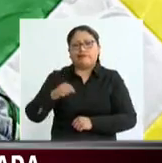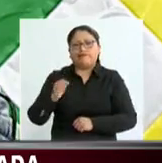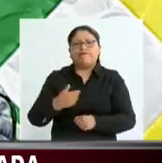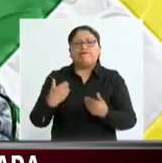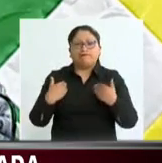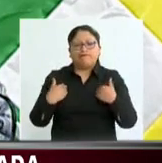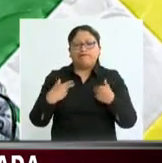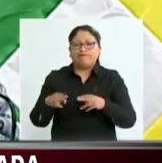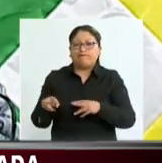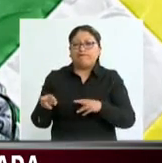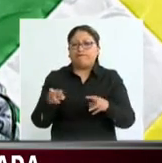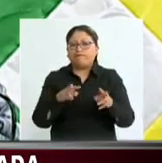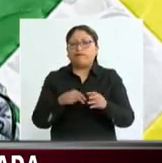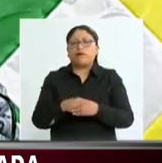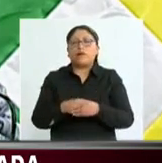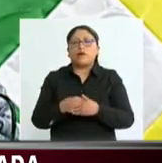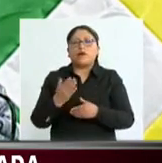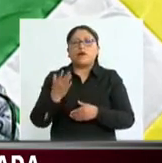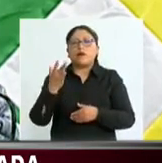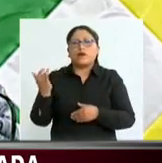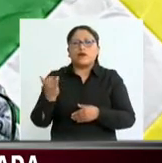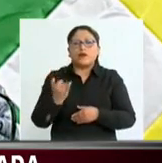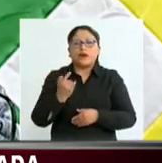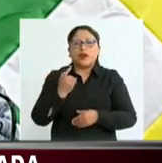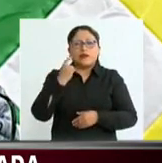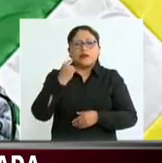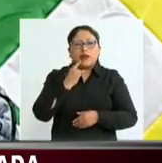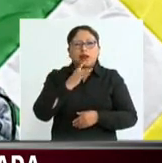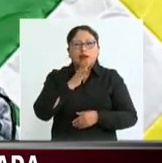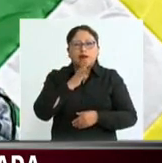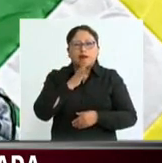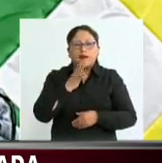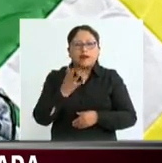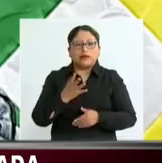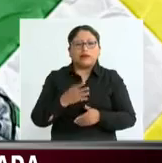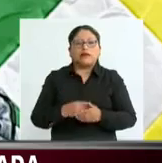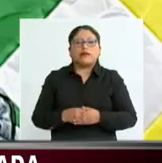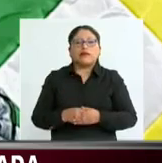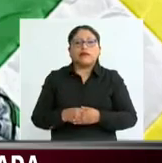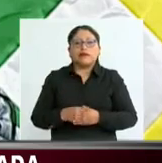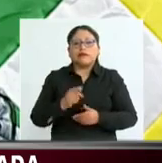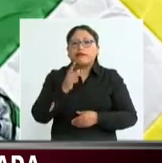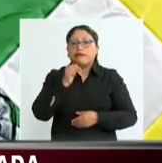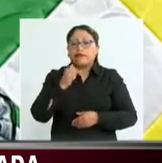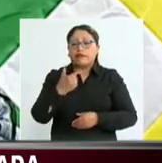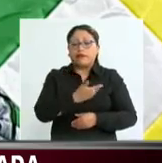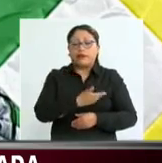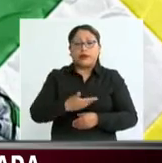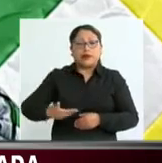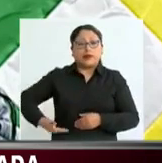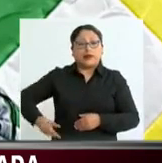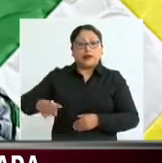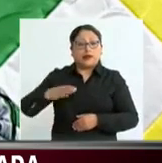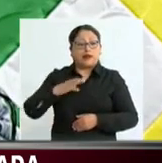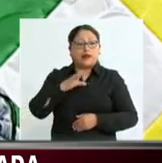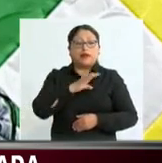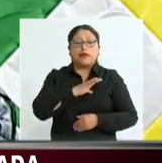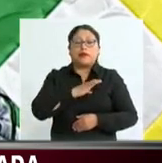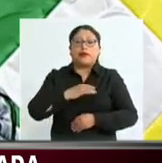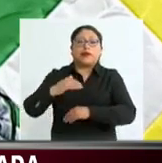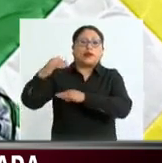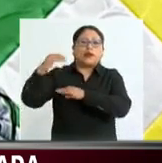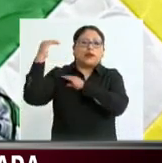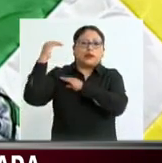declaraciones como las que ha vertido el presidente del Comité Pro Santa Cruz,